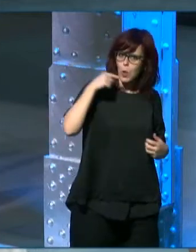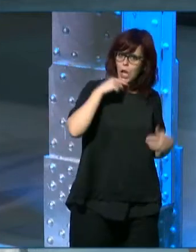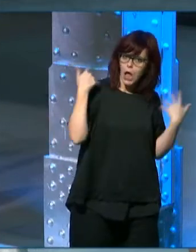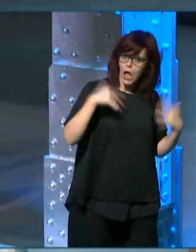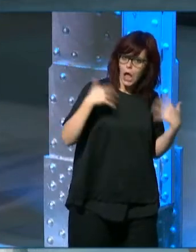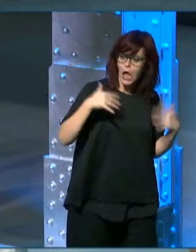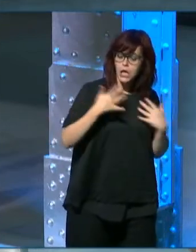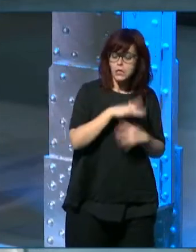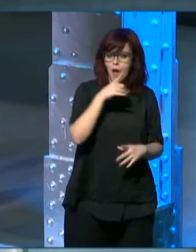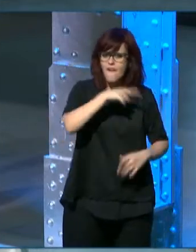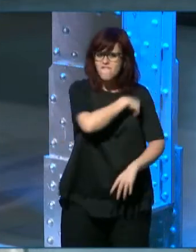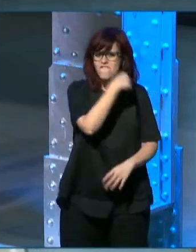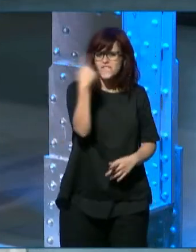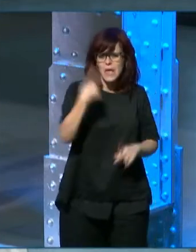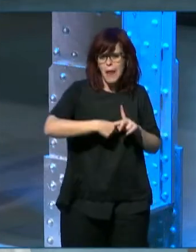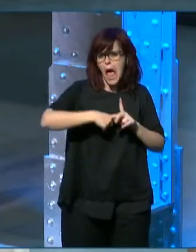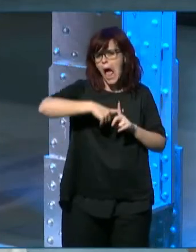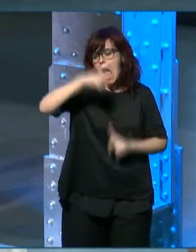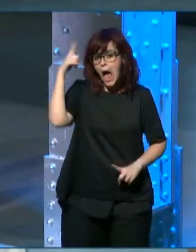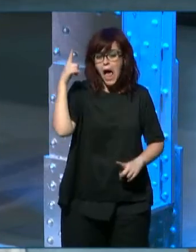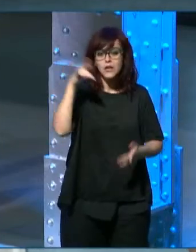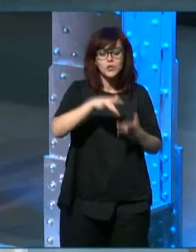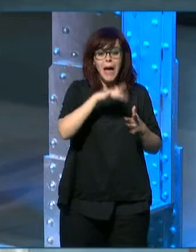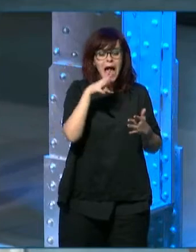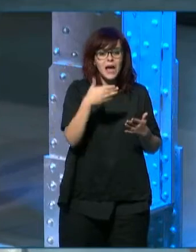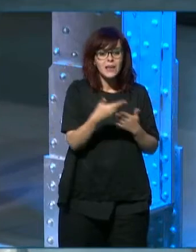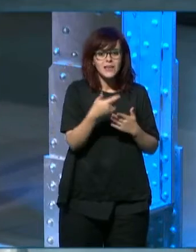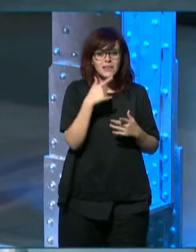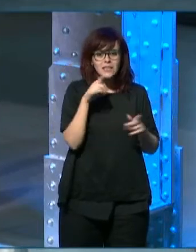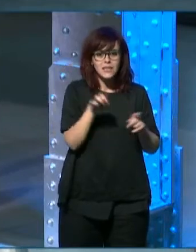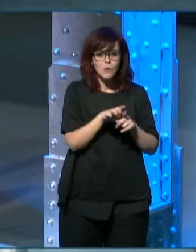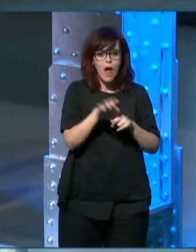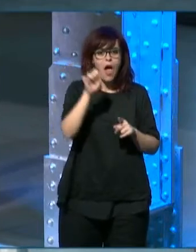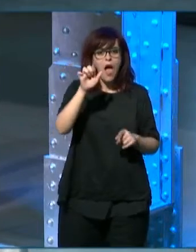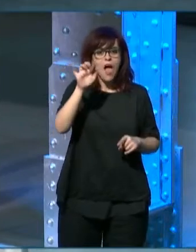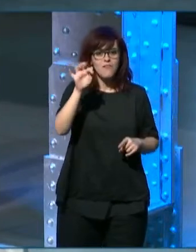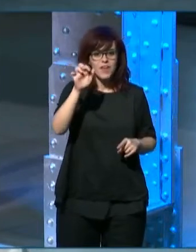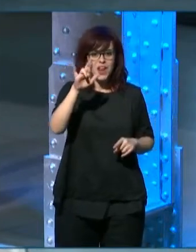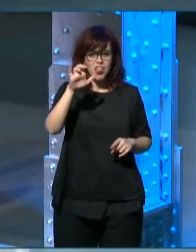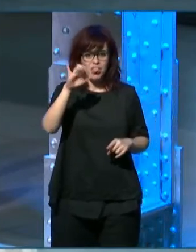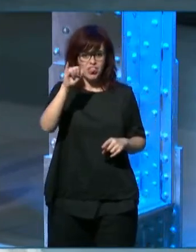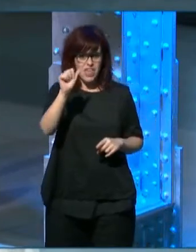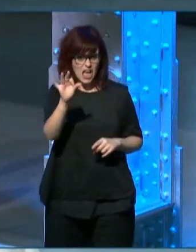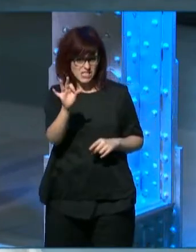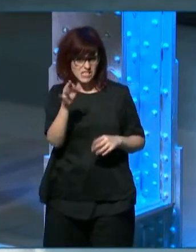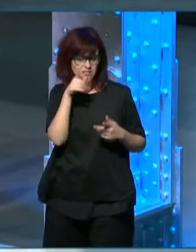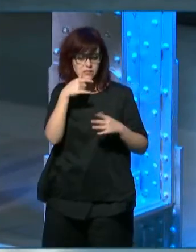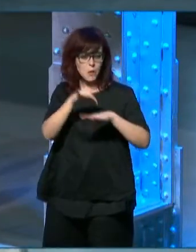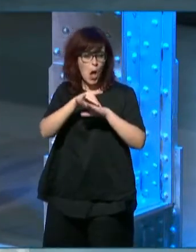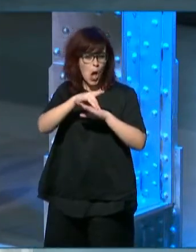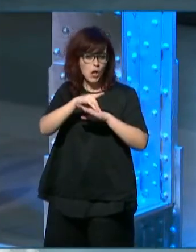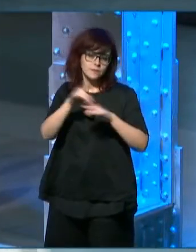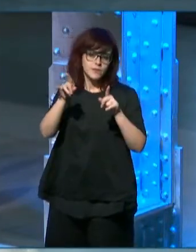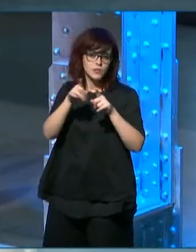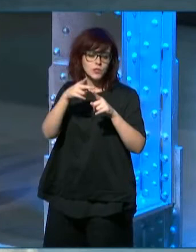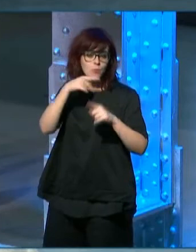me causó unas fiebres tremendas. Me dio unas cosas que se llaman alferecías. Y alferecías es que te da una fiebre tan